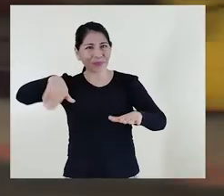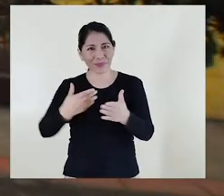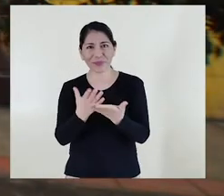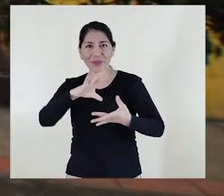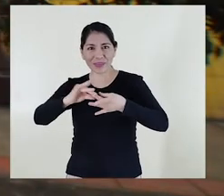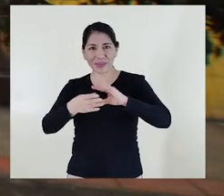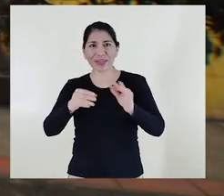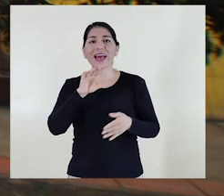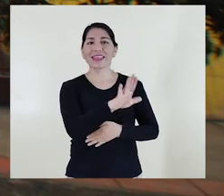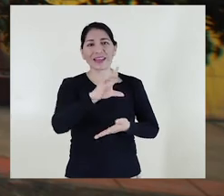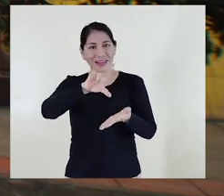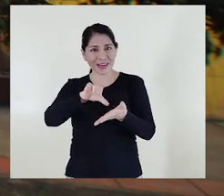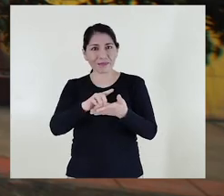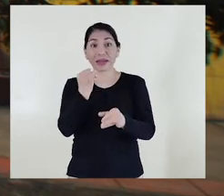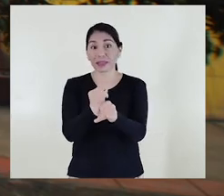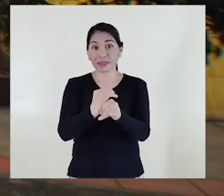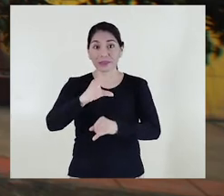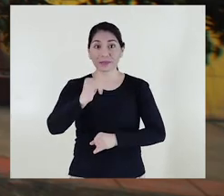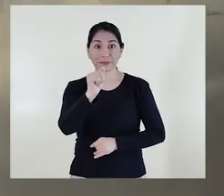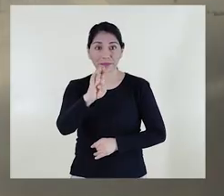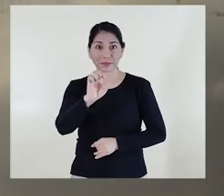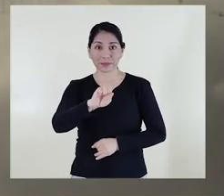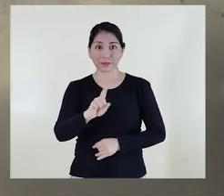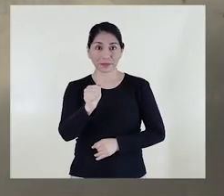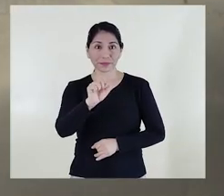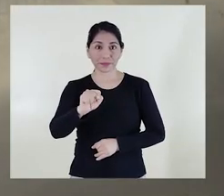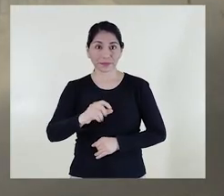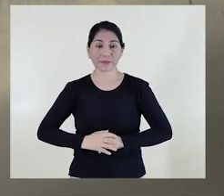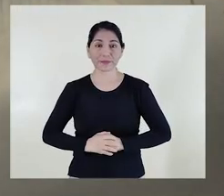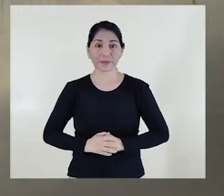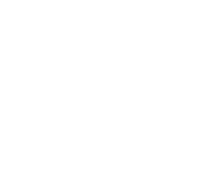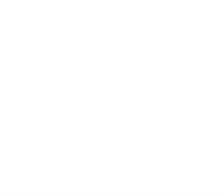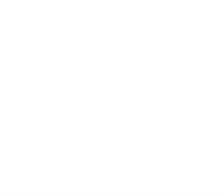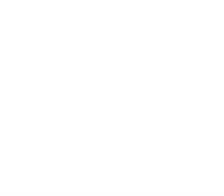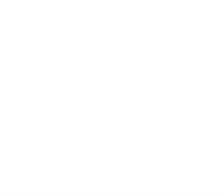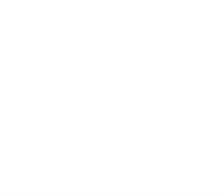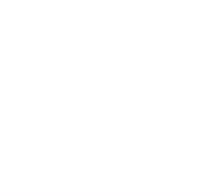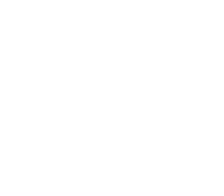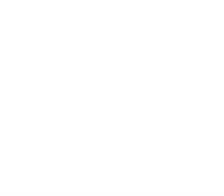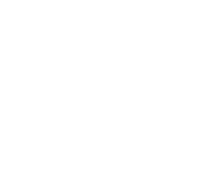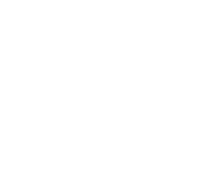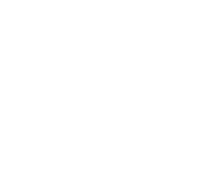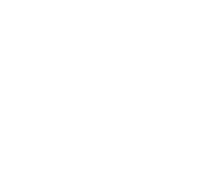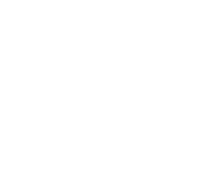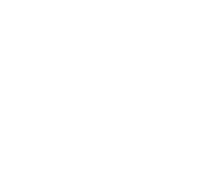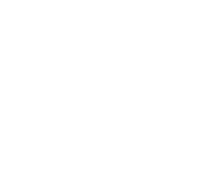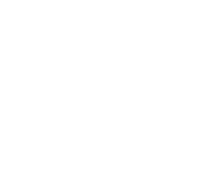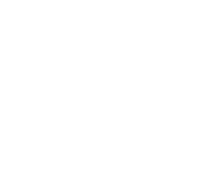un hermoso rincón de Lima, patrimonio limeño. Iglesia de las Cabezas, nuestra Lima del Bicentenario.